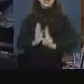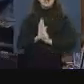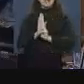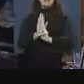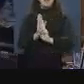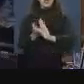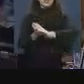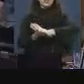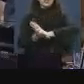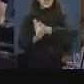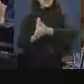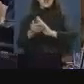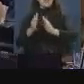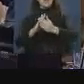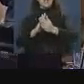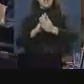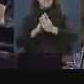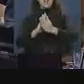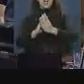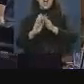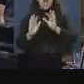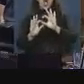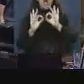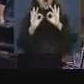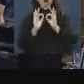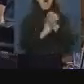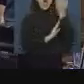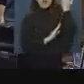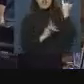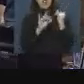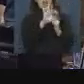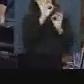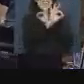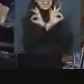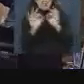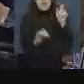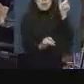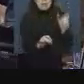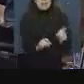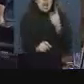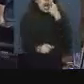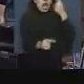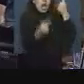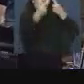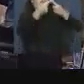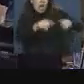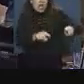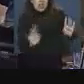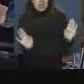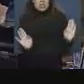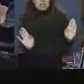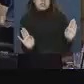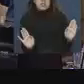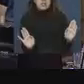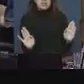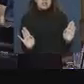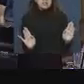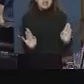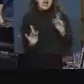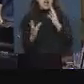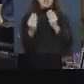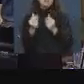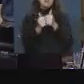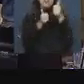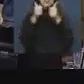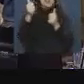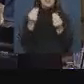de todos los pueblos originarios y no lo ha elegido nadie pues presidente Esa es la verdad yo creo que todos los que estamos acá hemos sido testigos que así como hay grandes